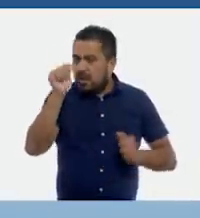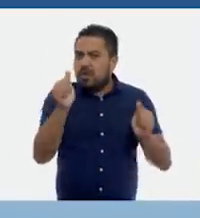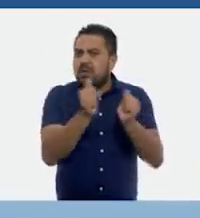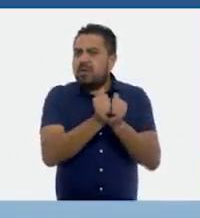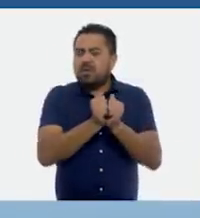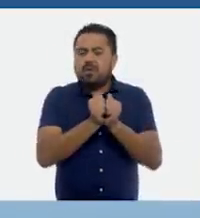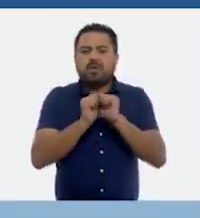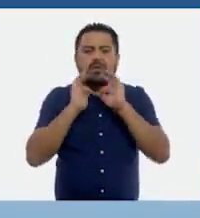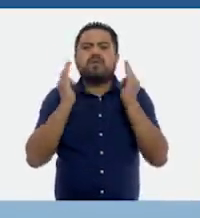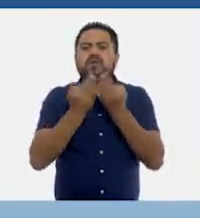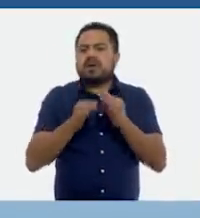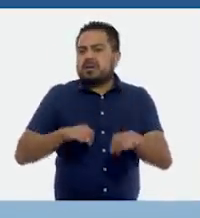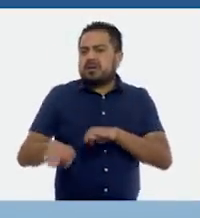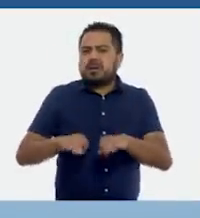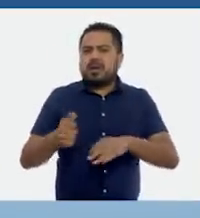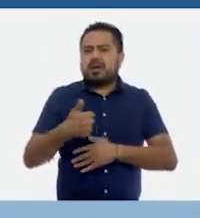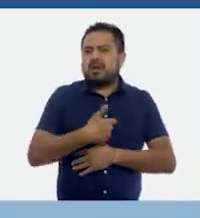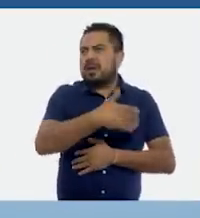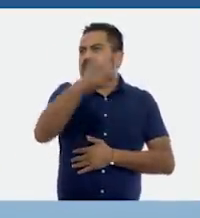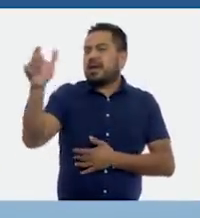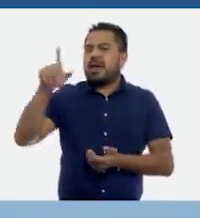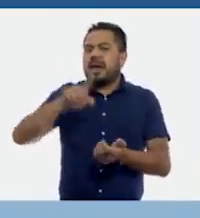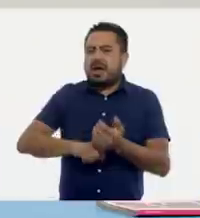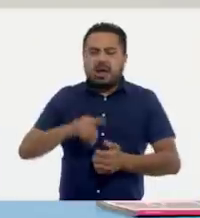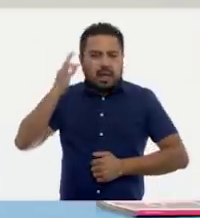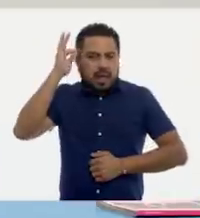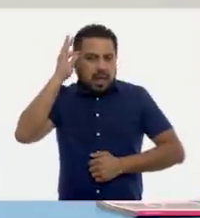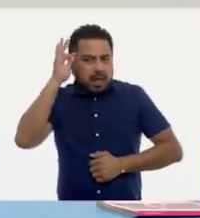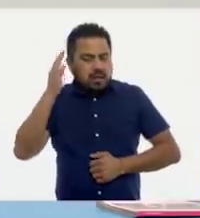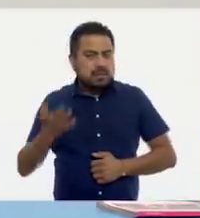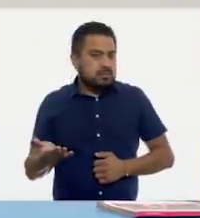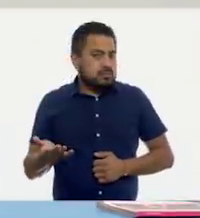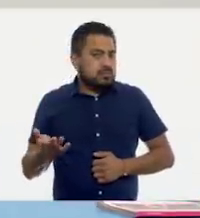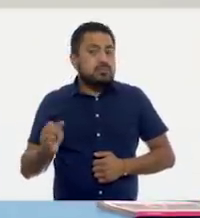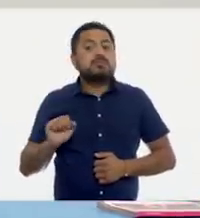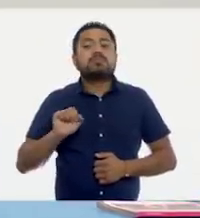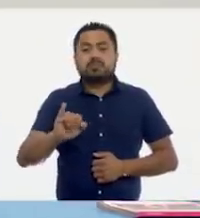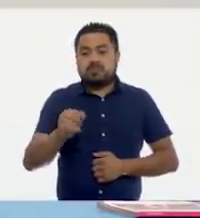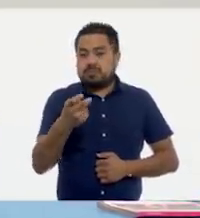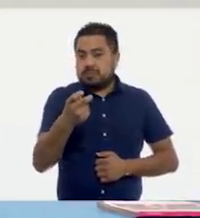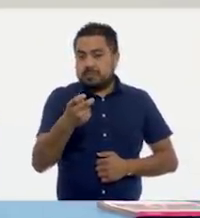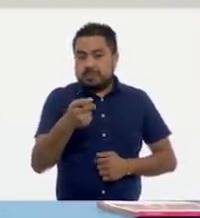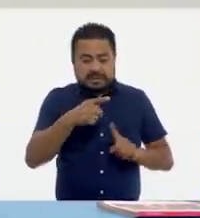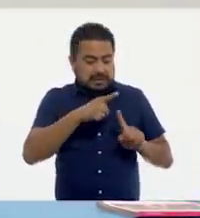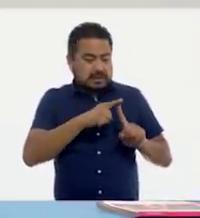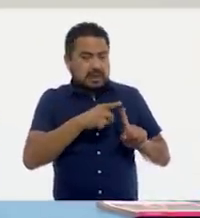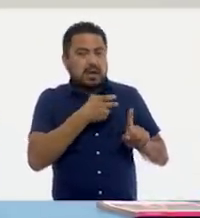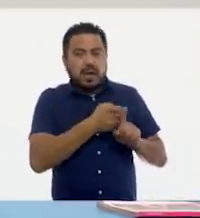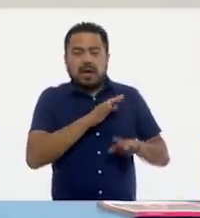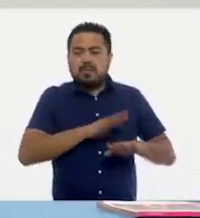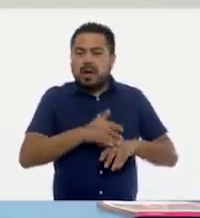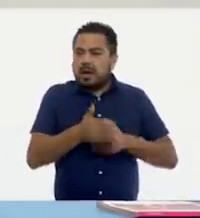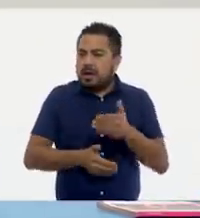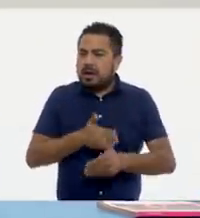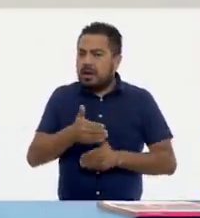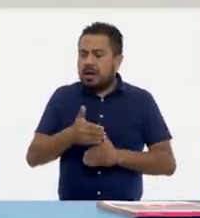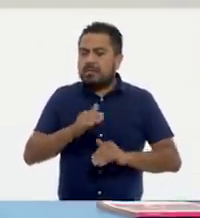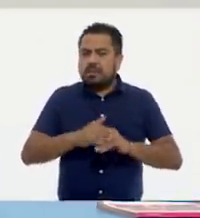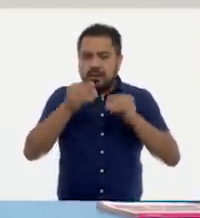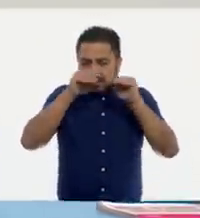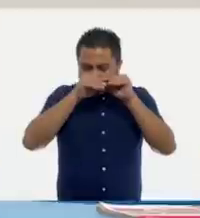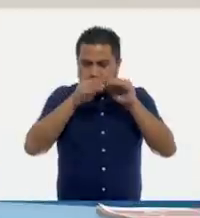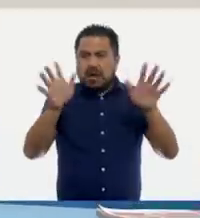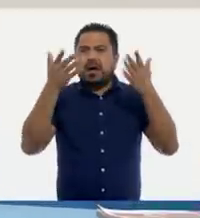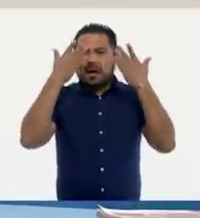la forma en que trabajaban los campesinos y los obreros. Sí. Esa tarea también la llevó a cabo la prensa liberal,